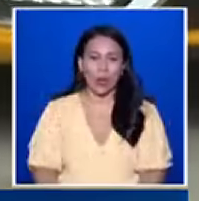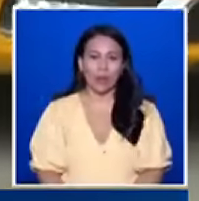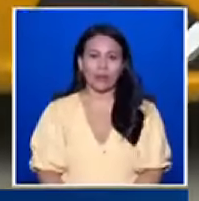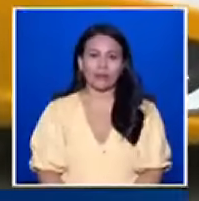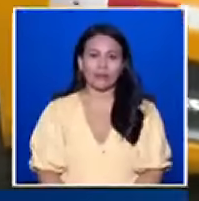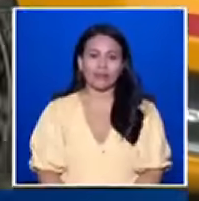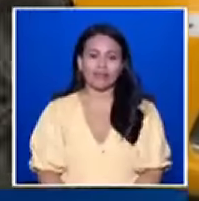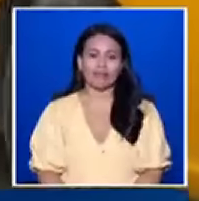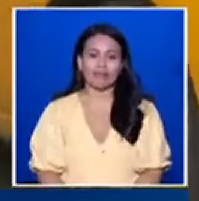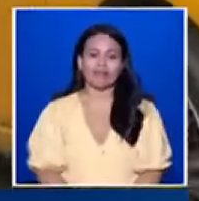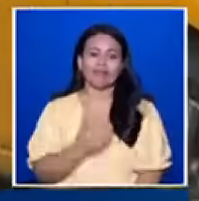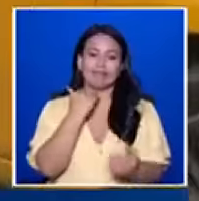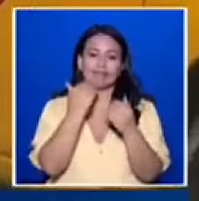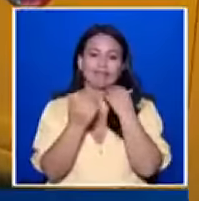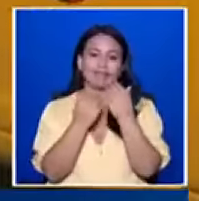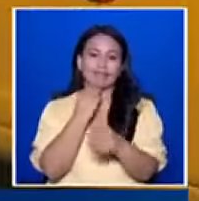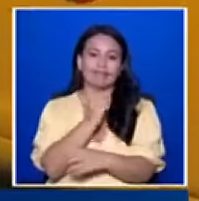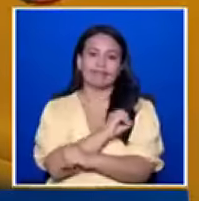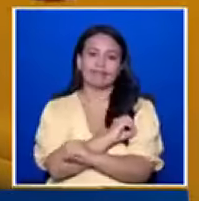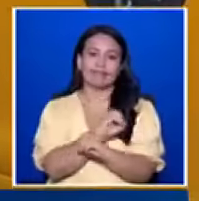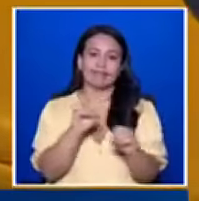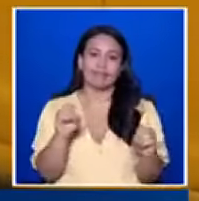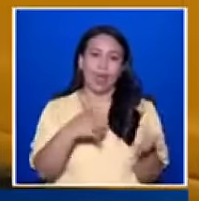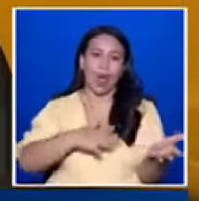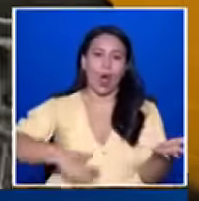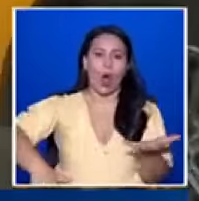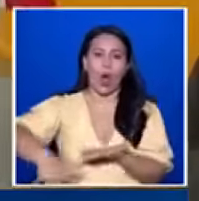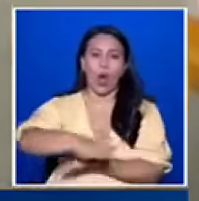en un total desorden, total